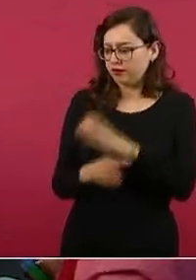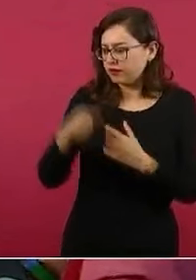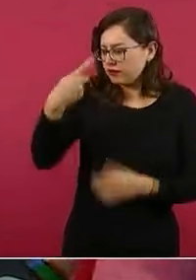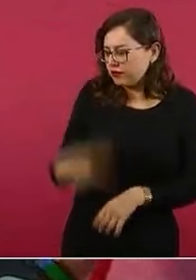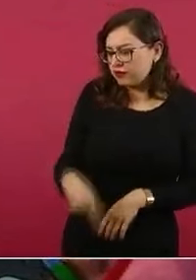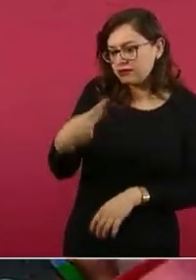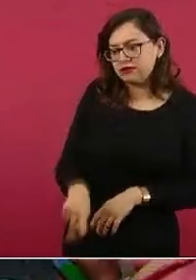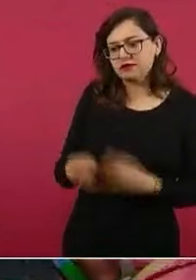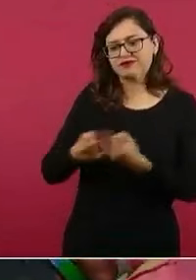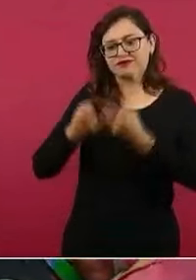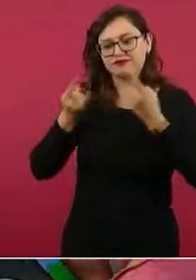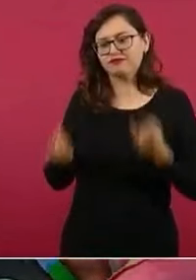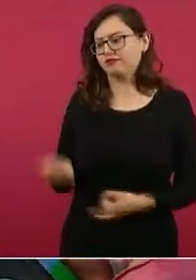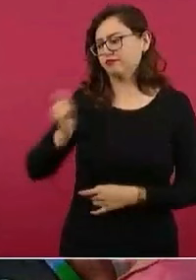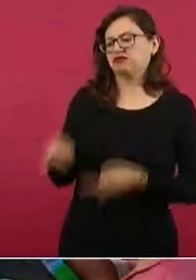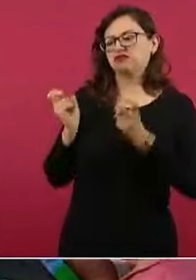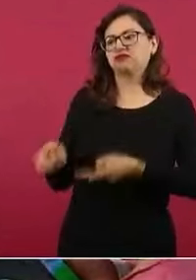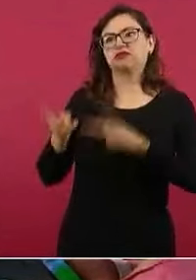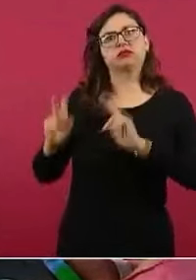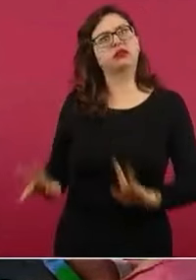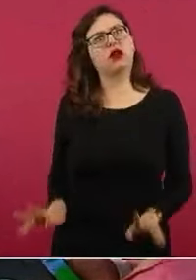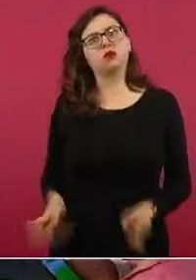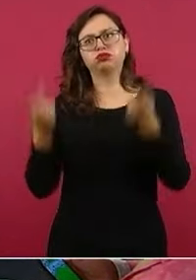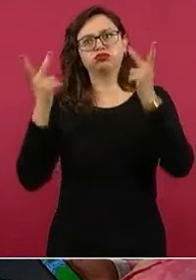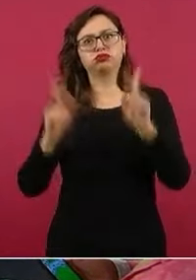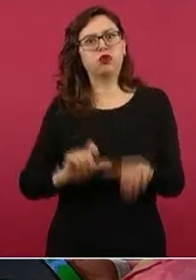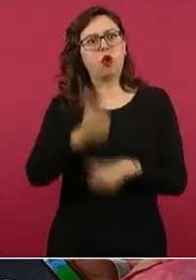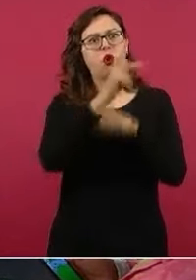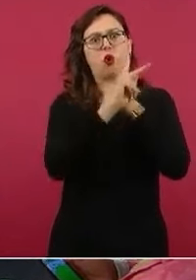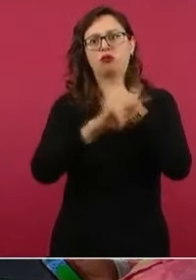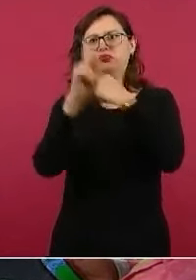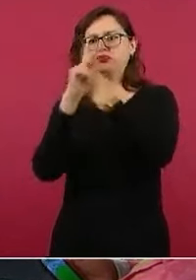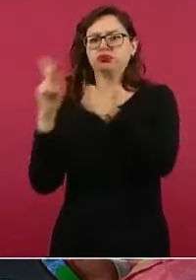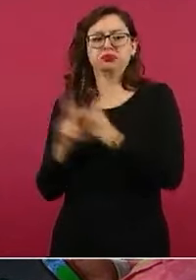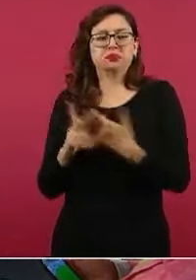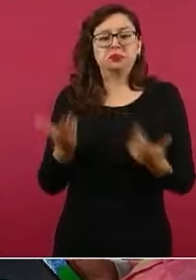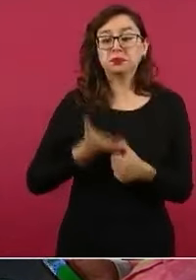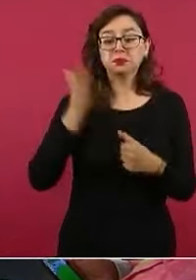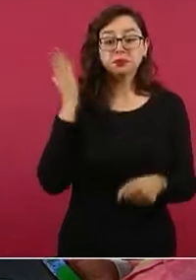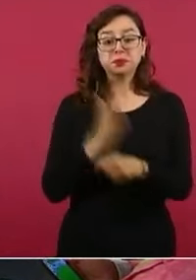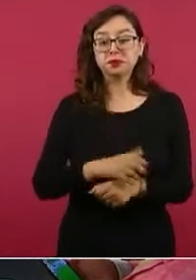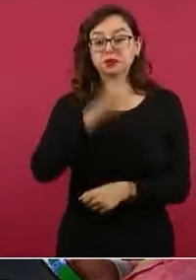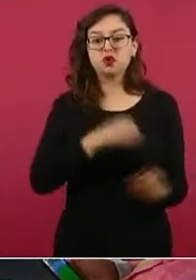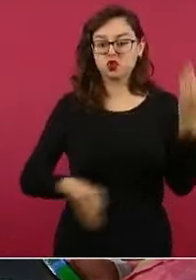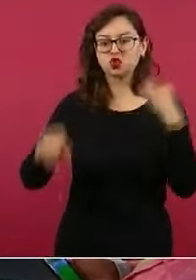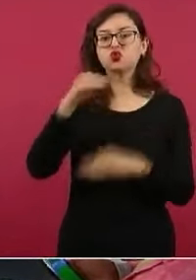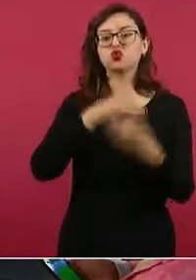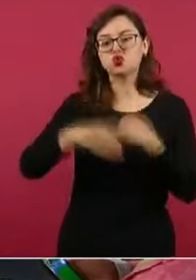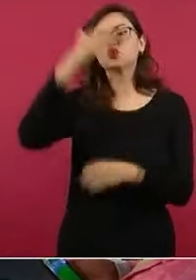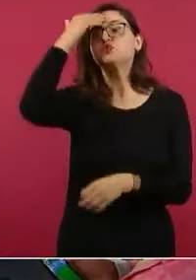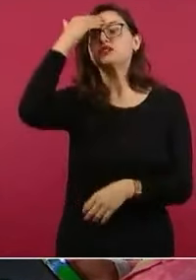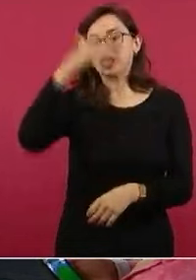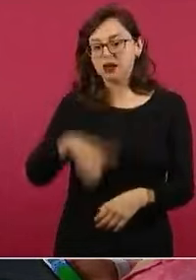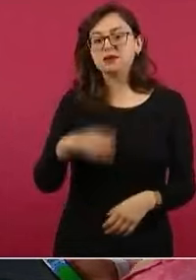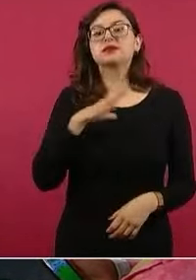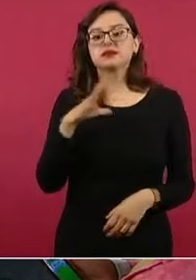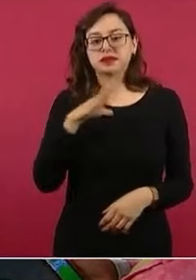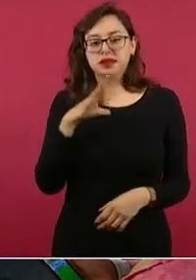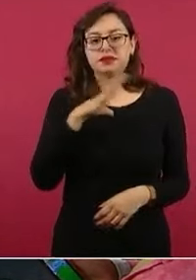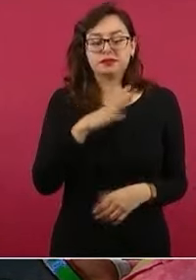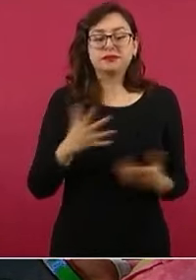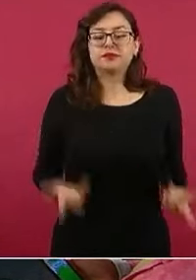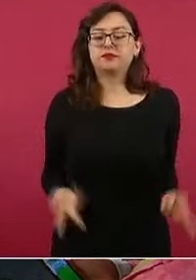saqueo de sitios arqueológicos que se dan con la más cínica impunidad a la vista de todos. Estas personas están dispuestas de